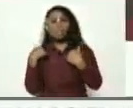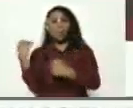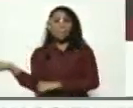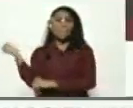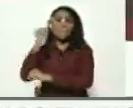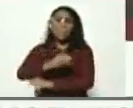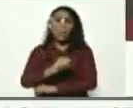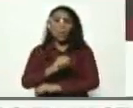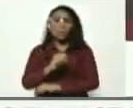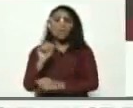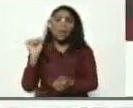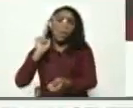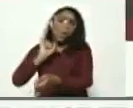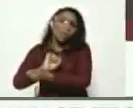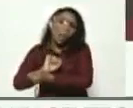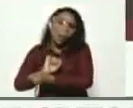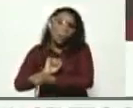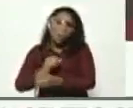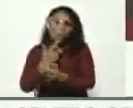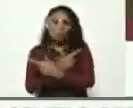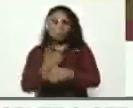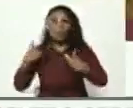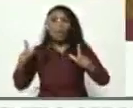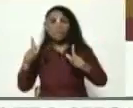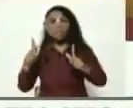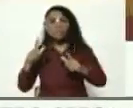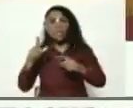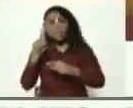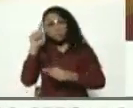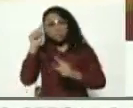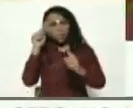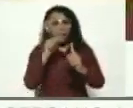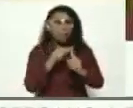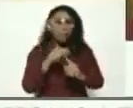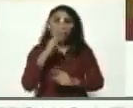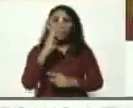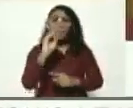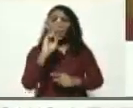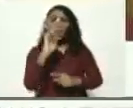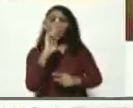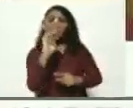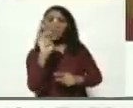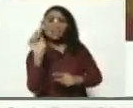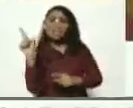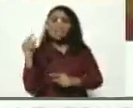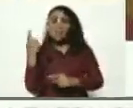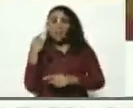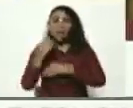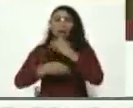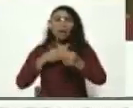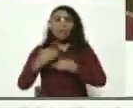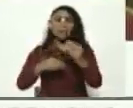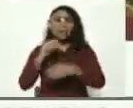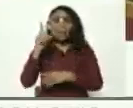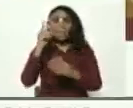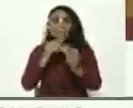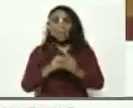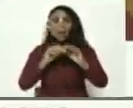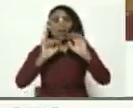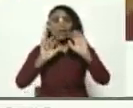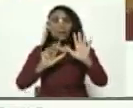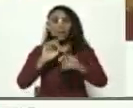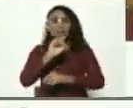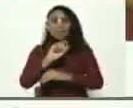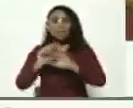parte de los esclavos libertos y mulatos dirigidos por Boves. No en vano tendrá que hacer a partir de